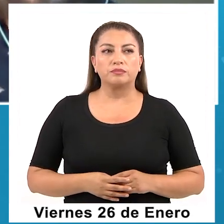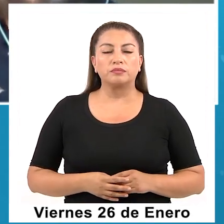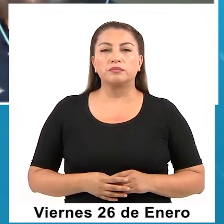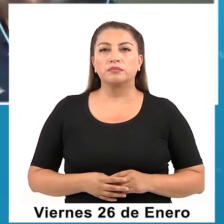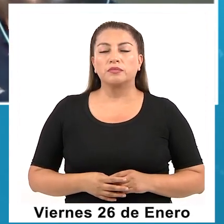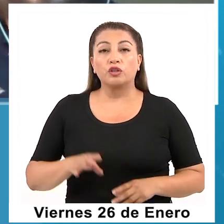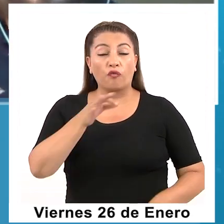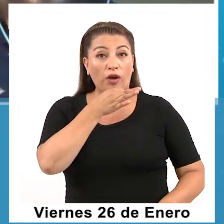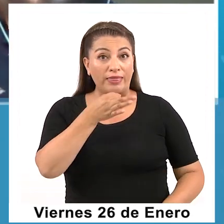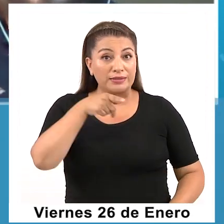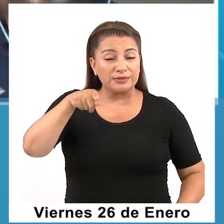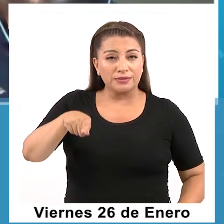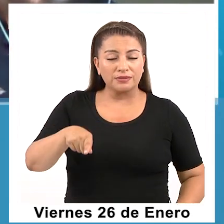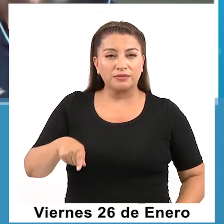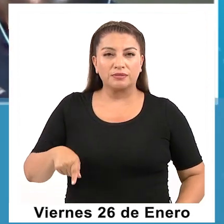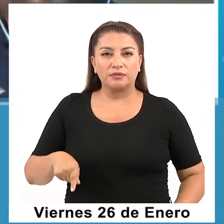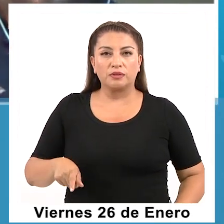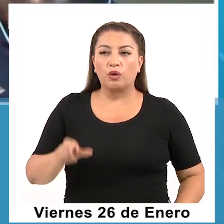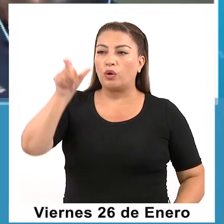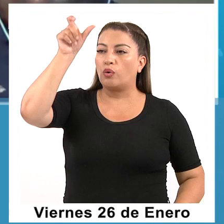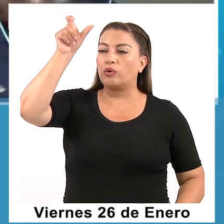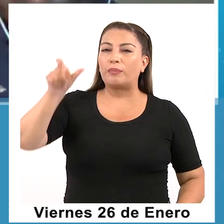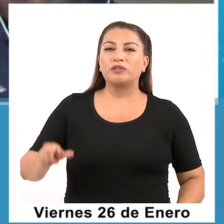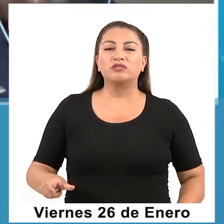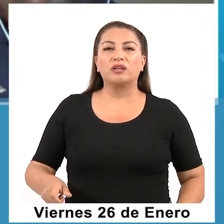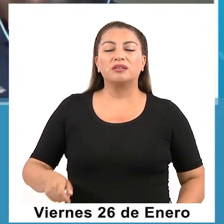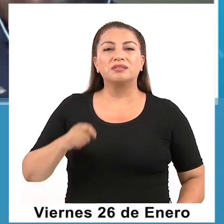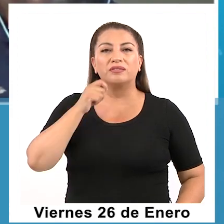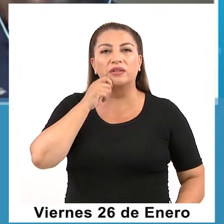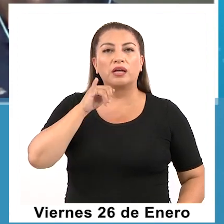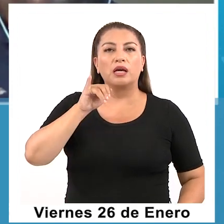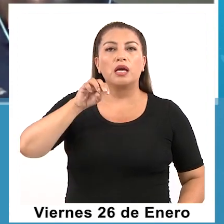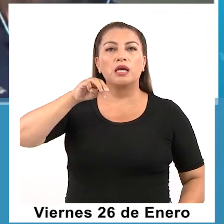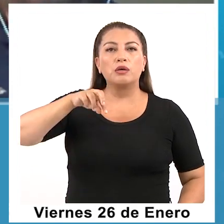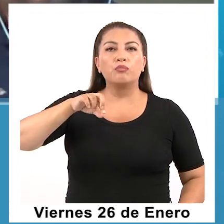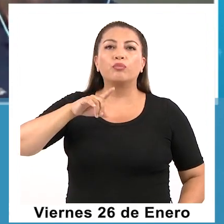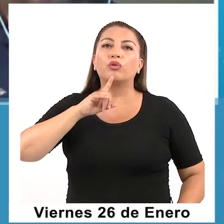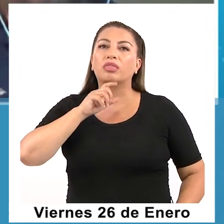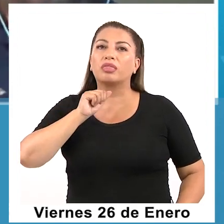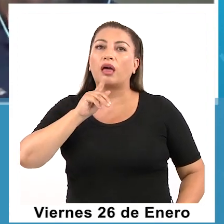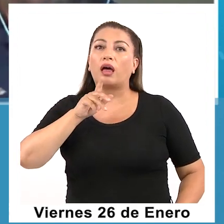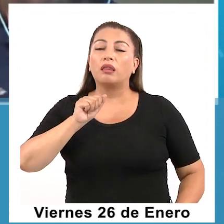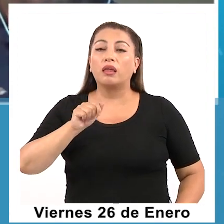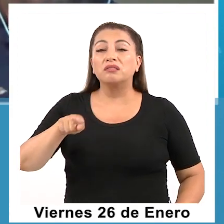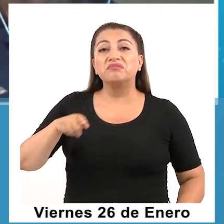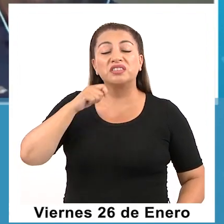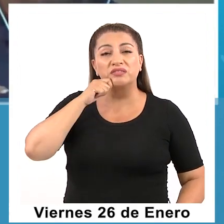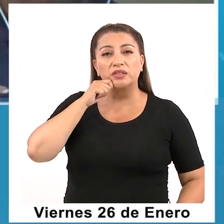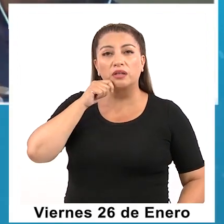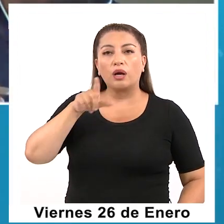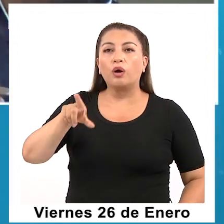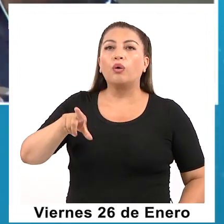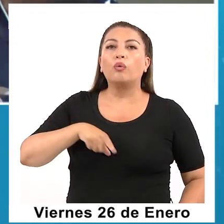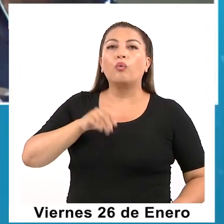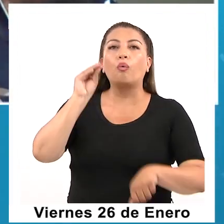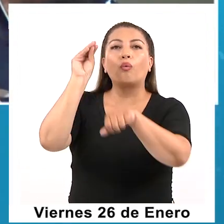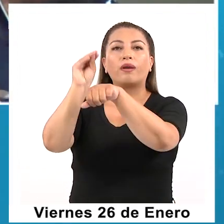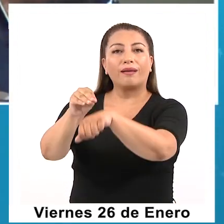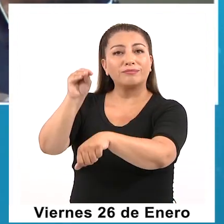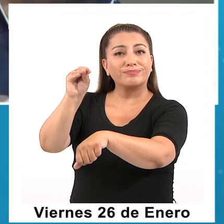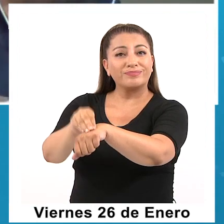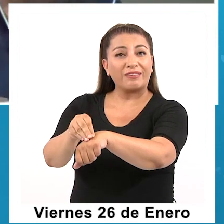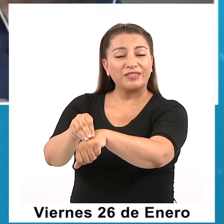todo, señalar que una persona esté imputada no significa que esté condenada, sino que una imputación en el fondo es una notificación,